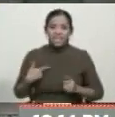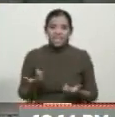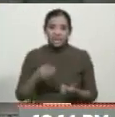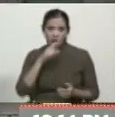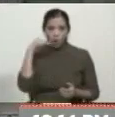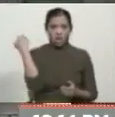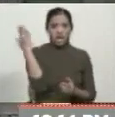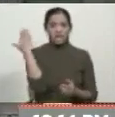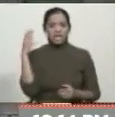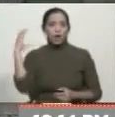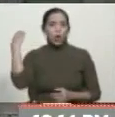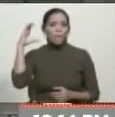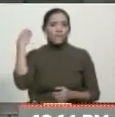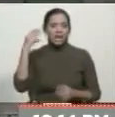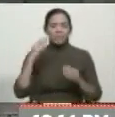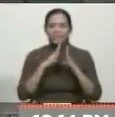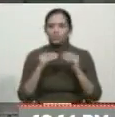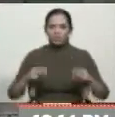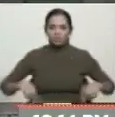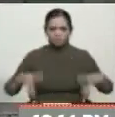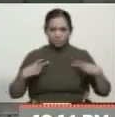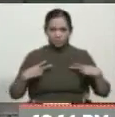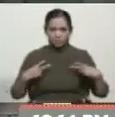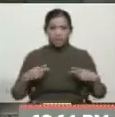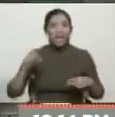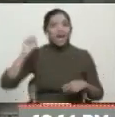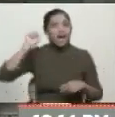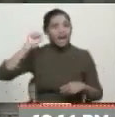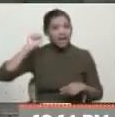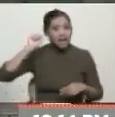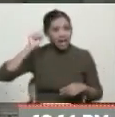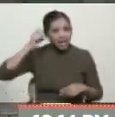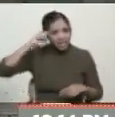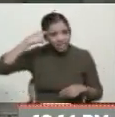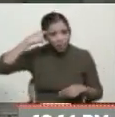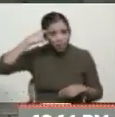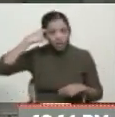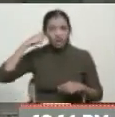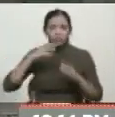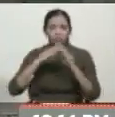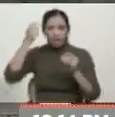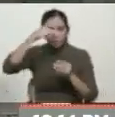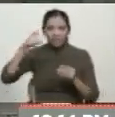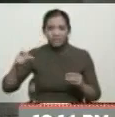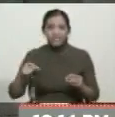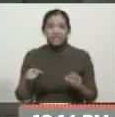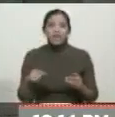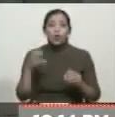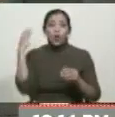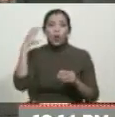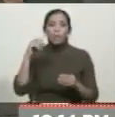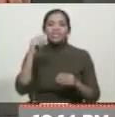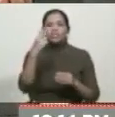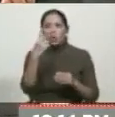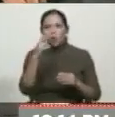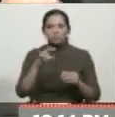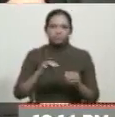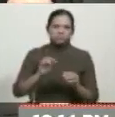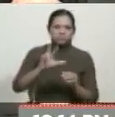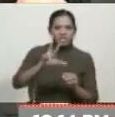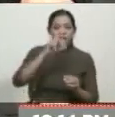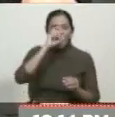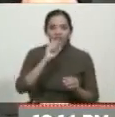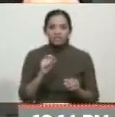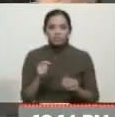la vida. Hay que recordarle también a la población de que Colombia tiene 2 años, 3 años de petróleo, que necesita del petróleo